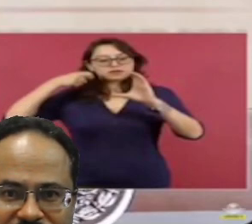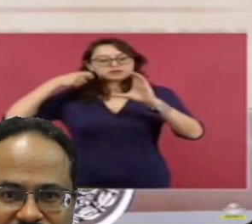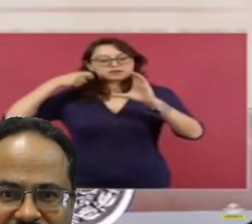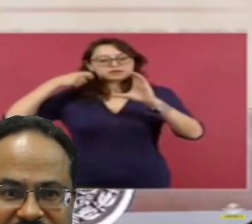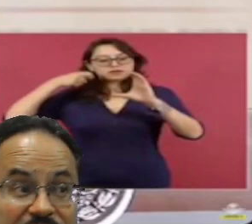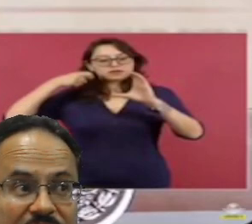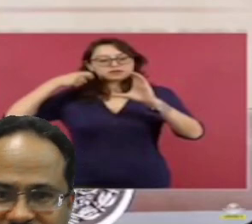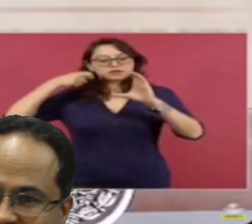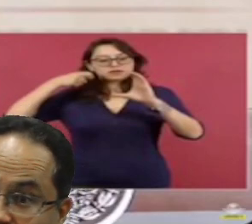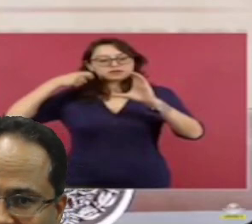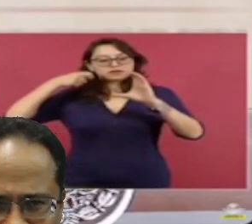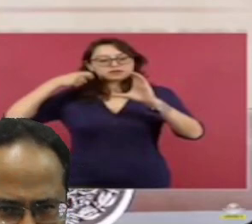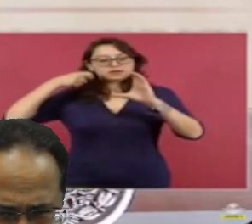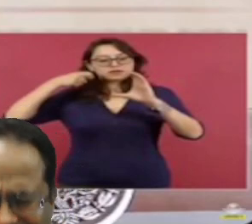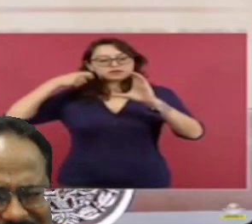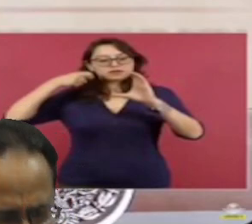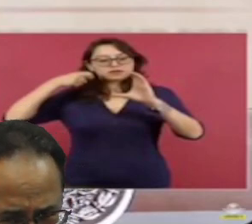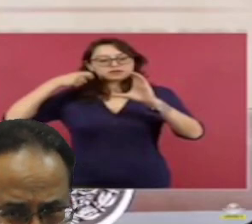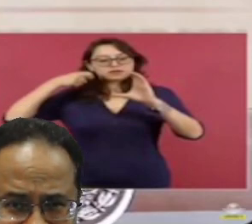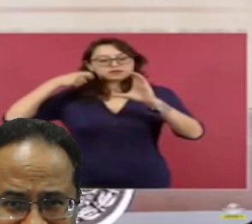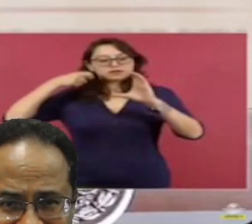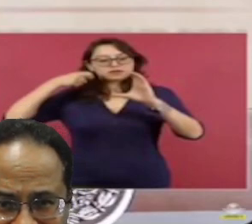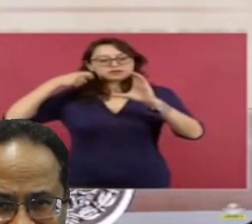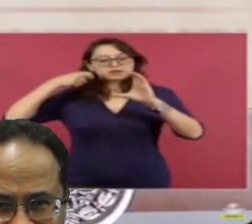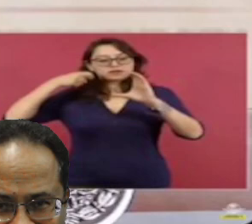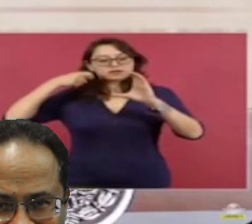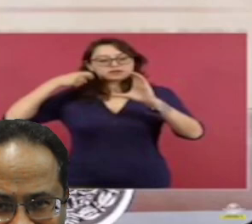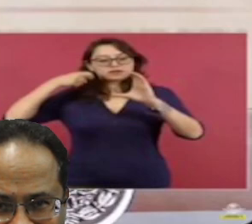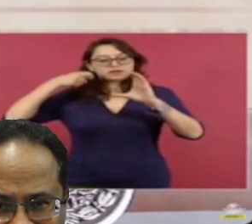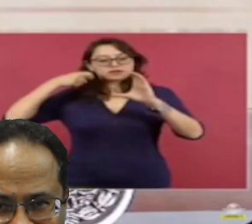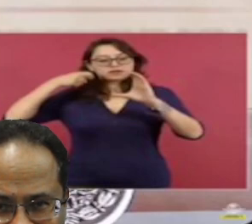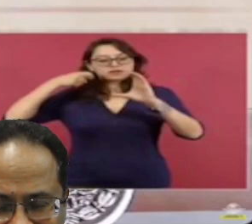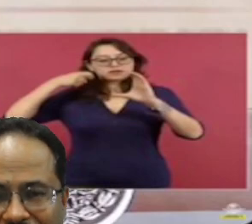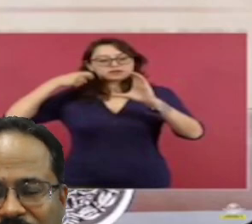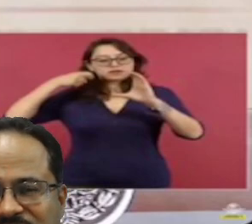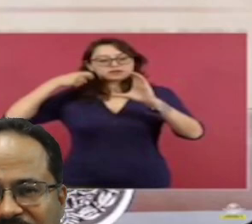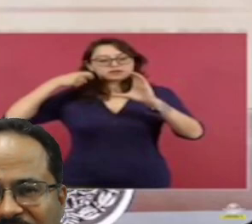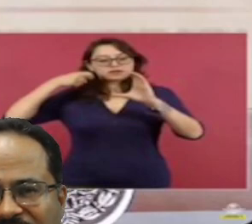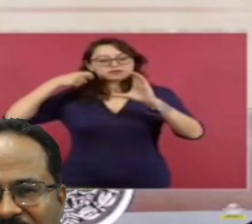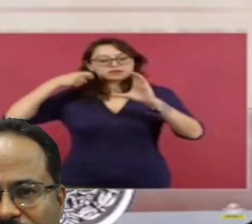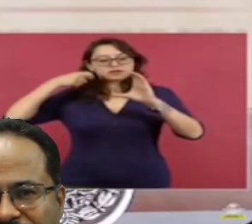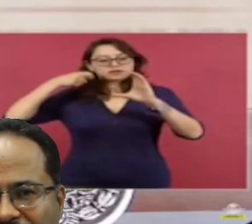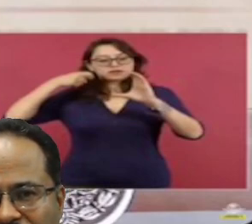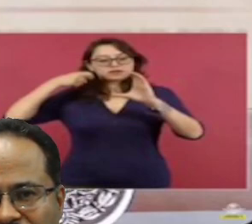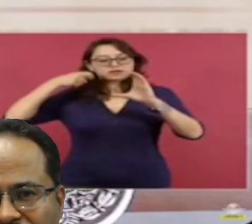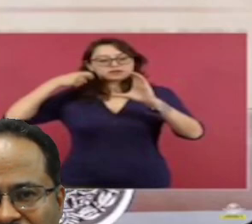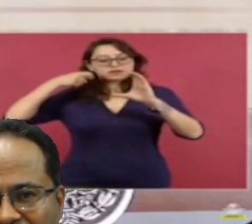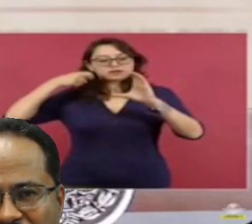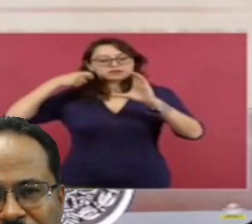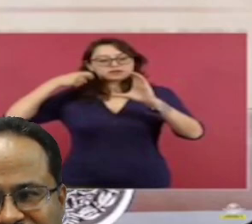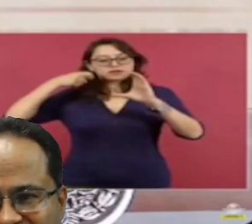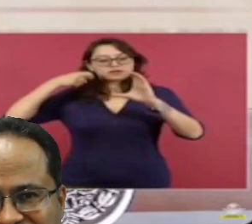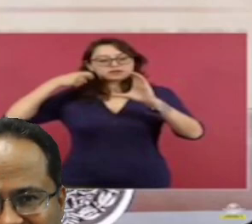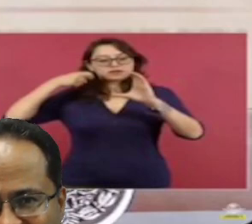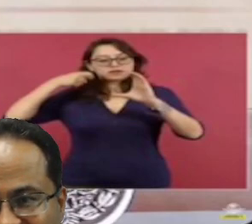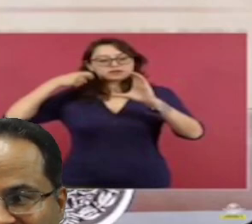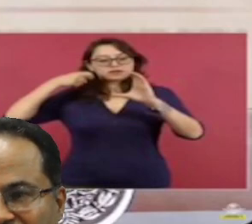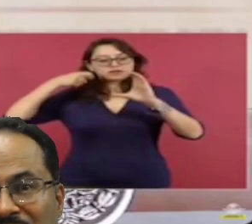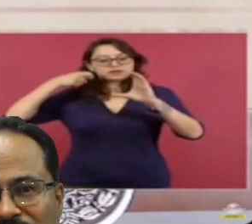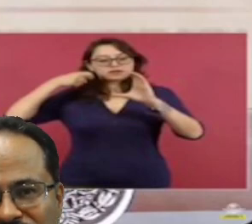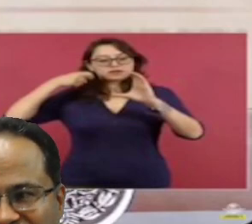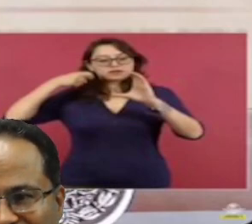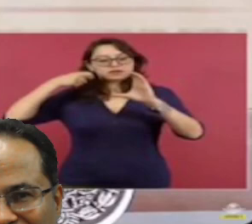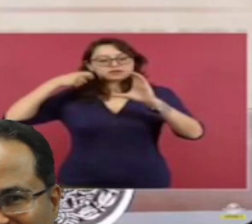perdió en su casa de una vez ahí lo recupera o sea una muestra de anarquía total en presencia de